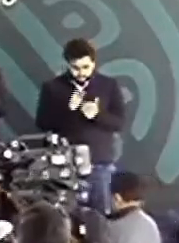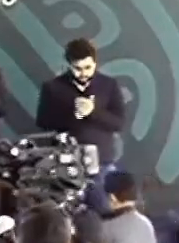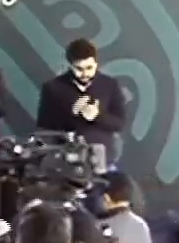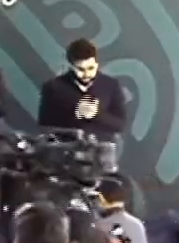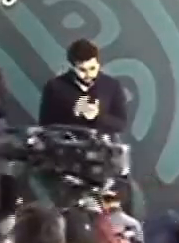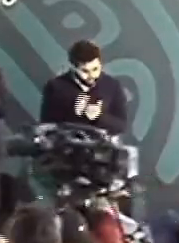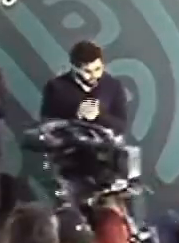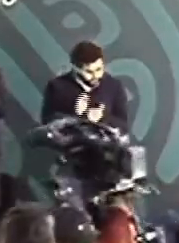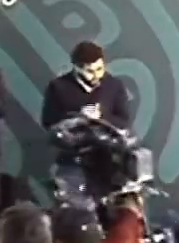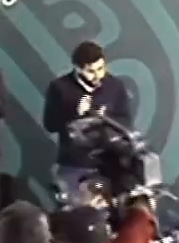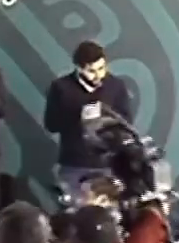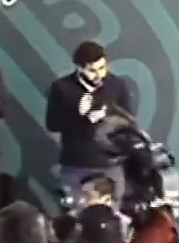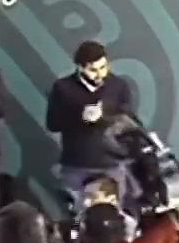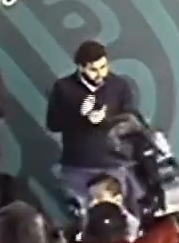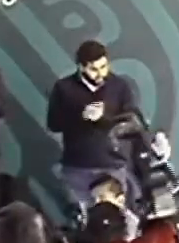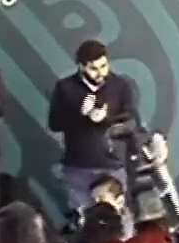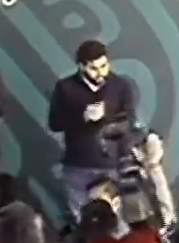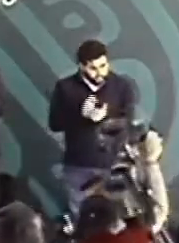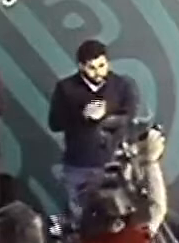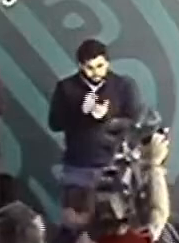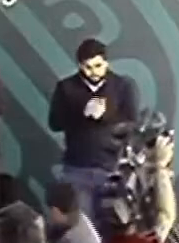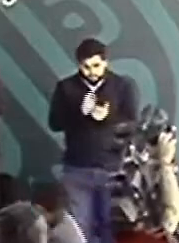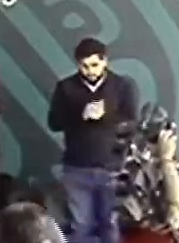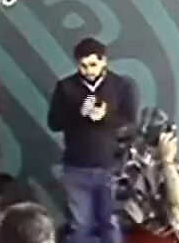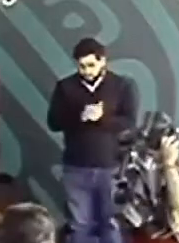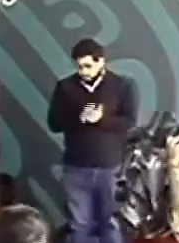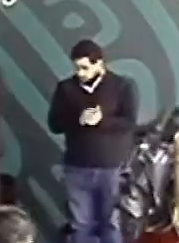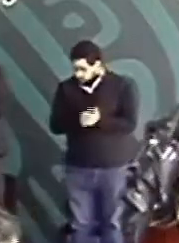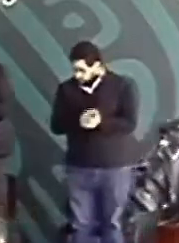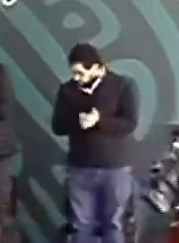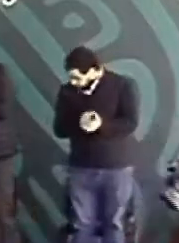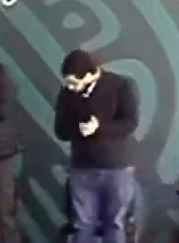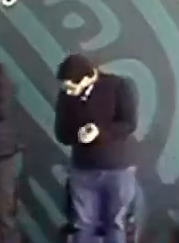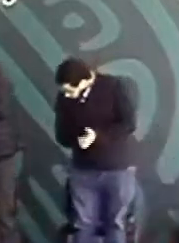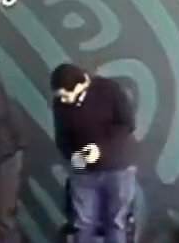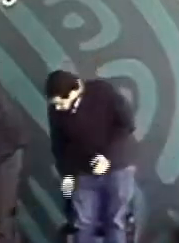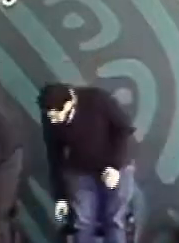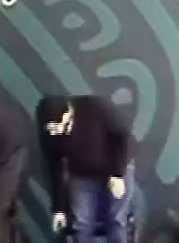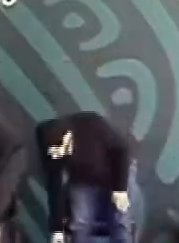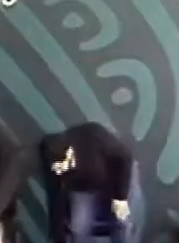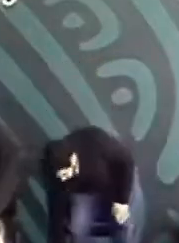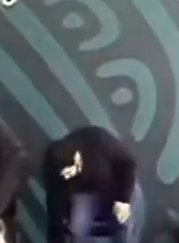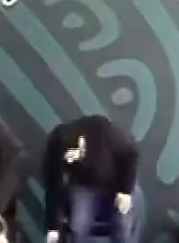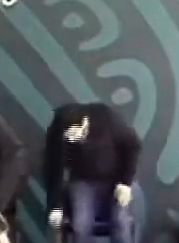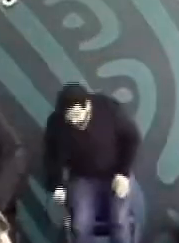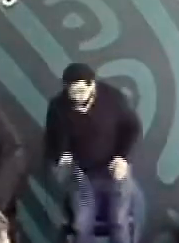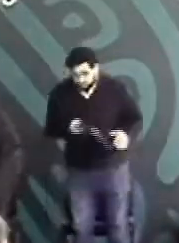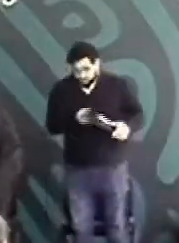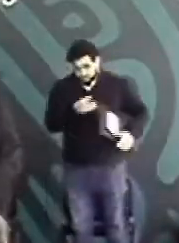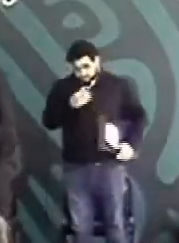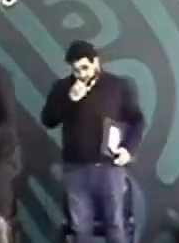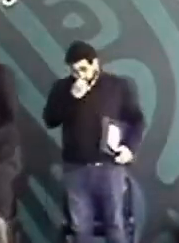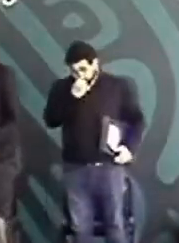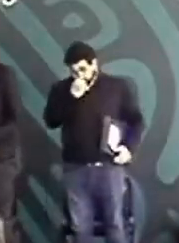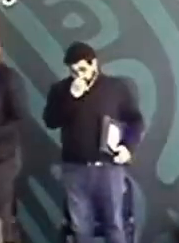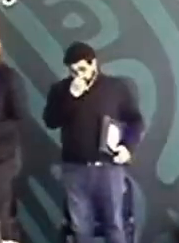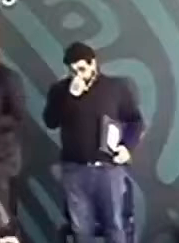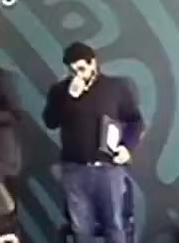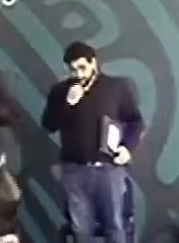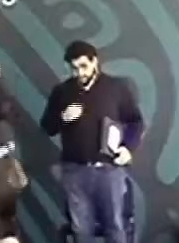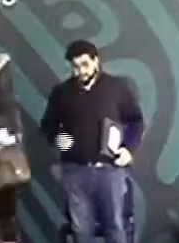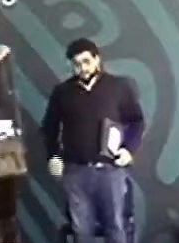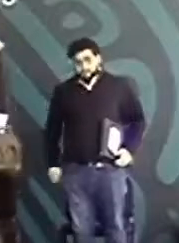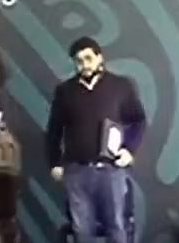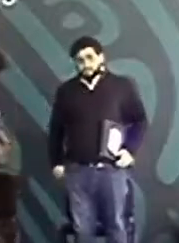este evento. Se despide de ustedes el presidente constitucional de los Estados Unidos Mexicanos,